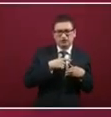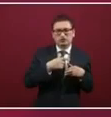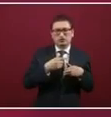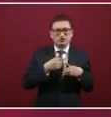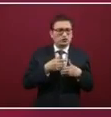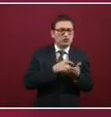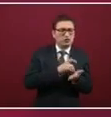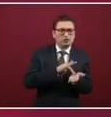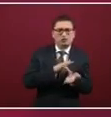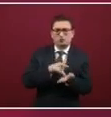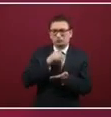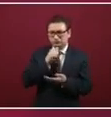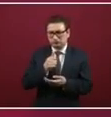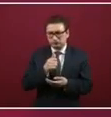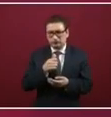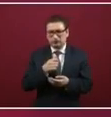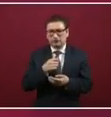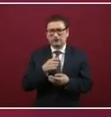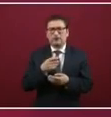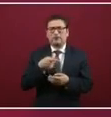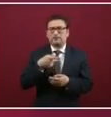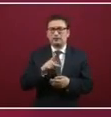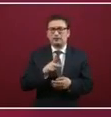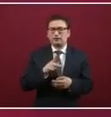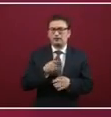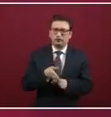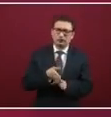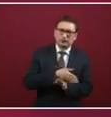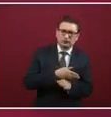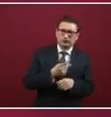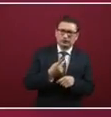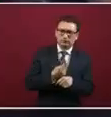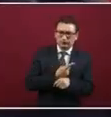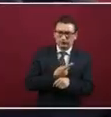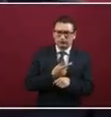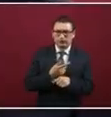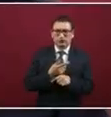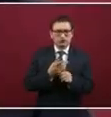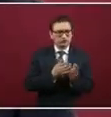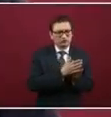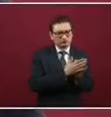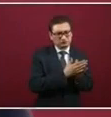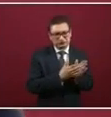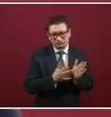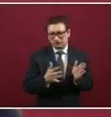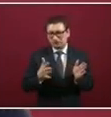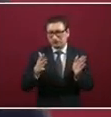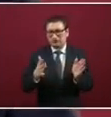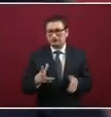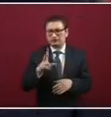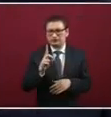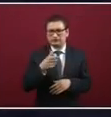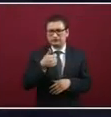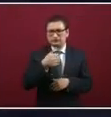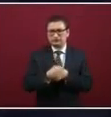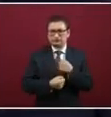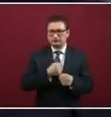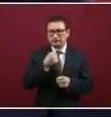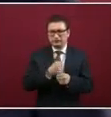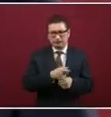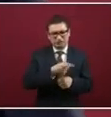tema qué pasó en los 36 años de política neoliberal en